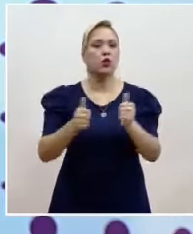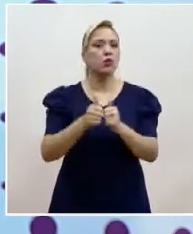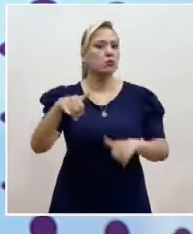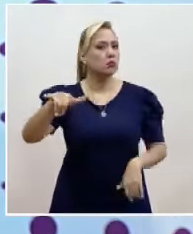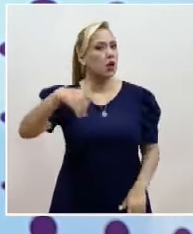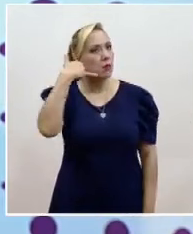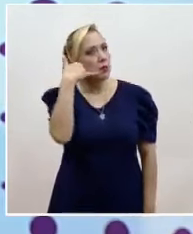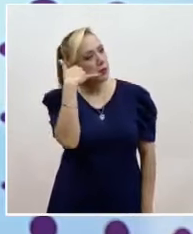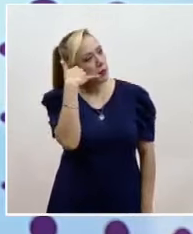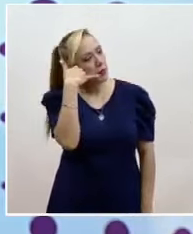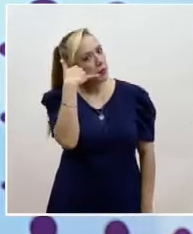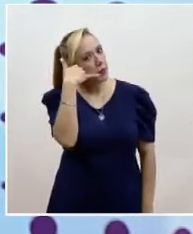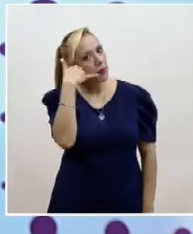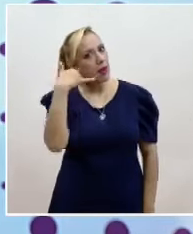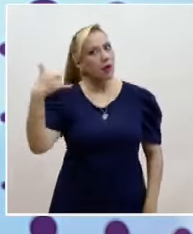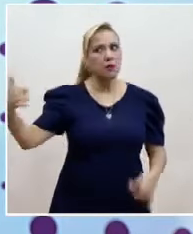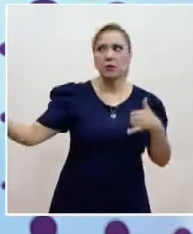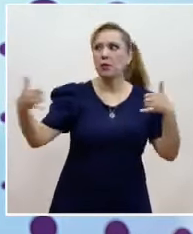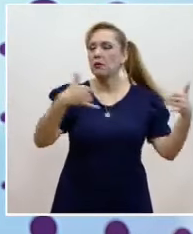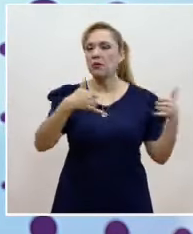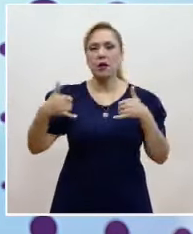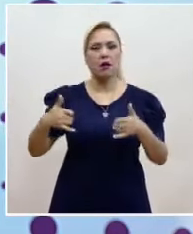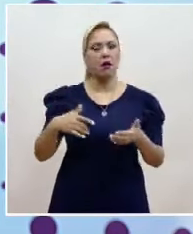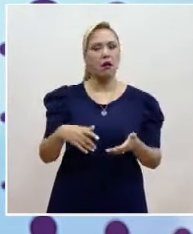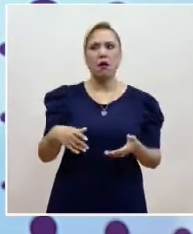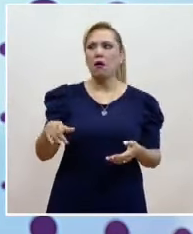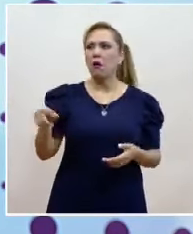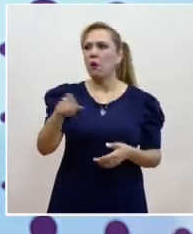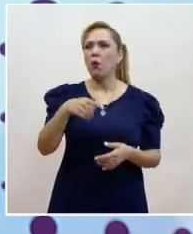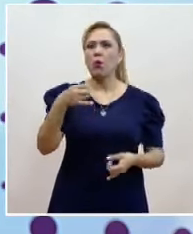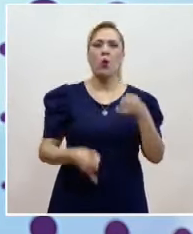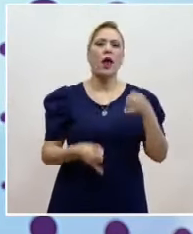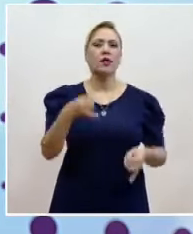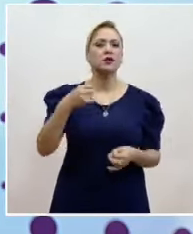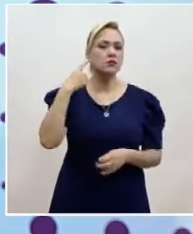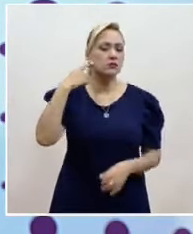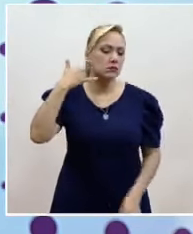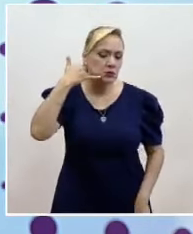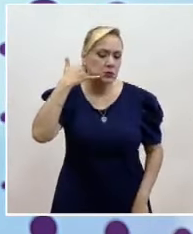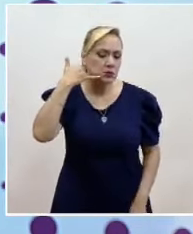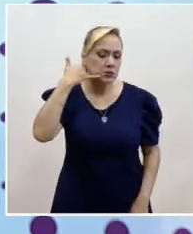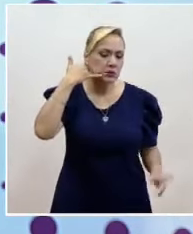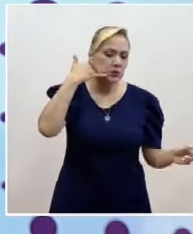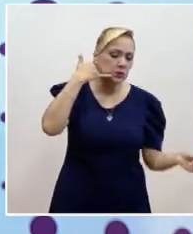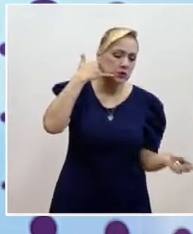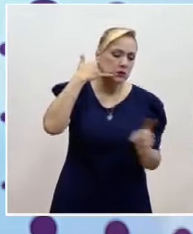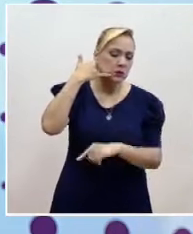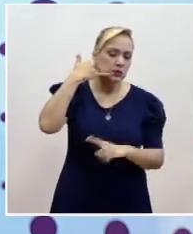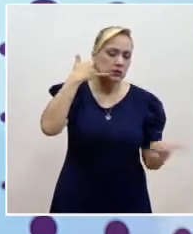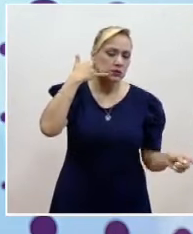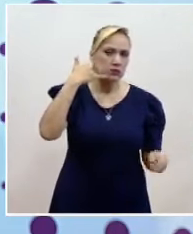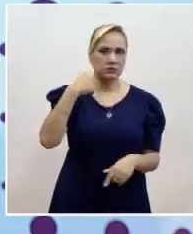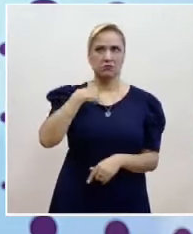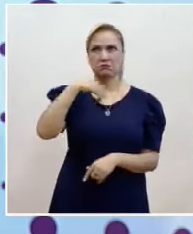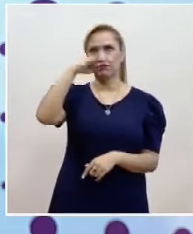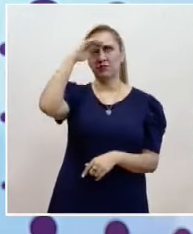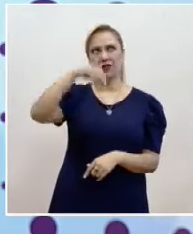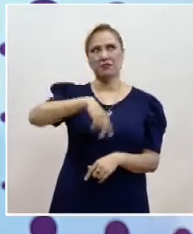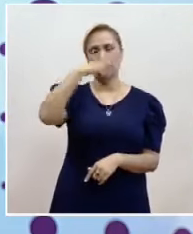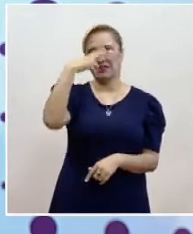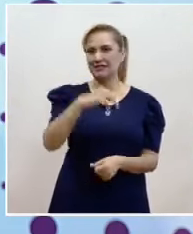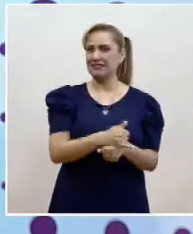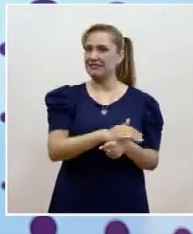¿no? Aceptando las partes. Y creo que es interesante porque me parece que no me imagino eso en México. Por